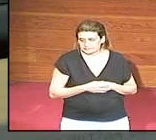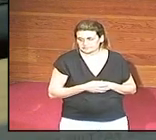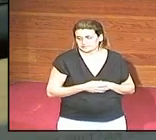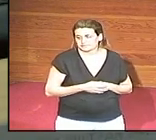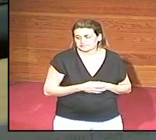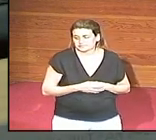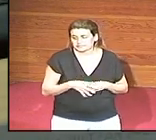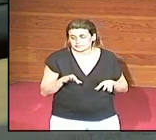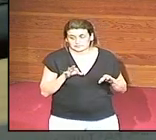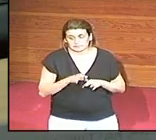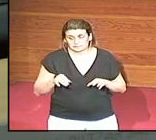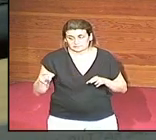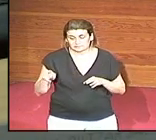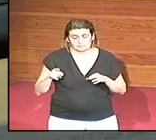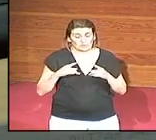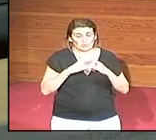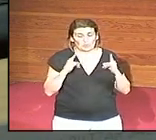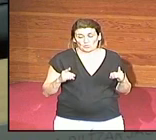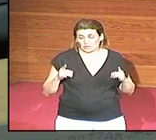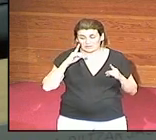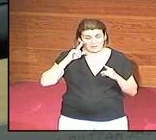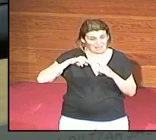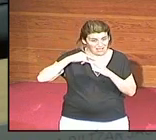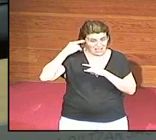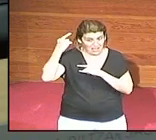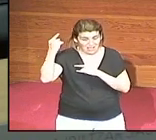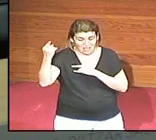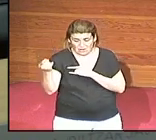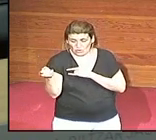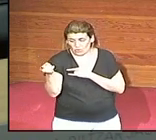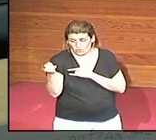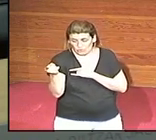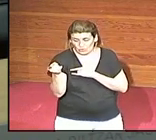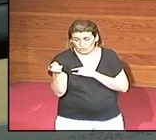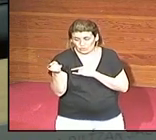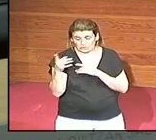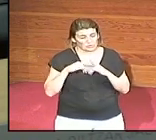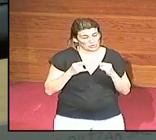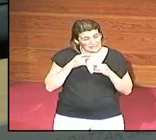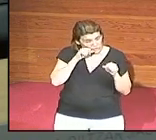Y nada, este es un puente destruido, al otro lado están, el otro lado es zona